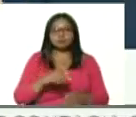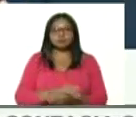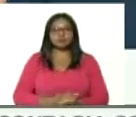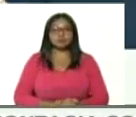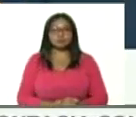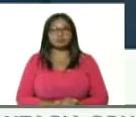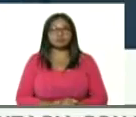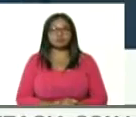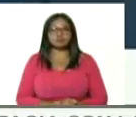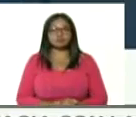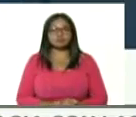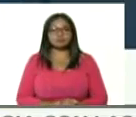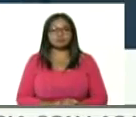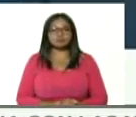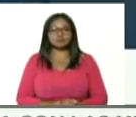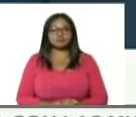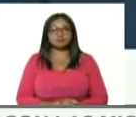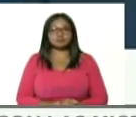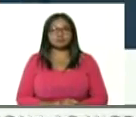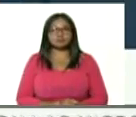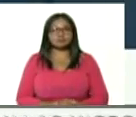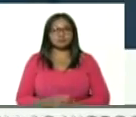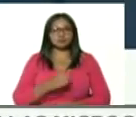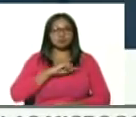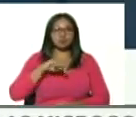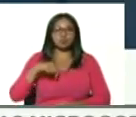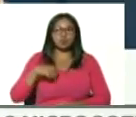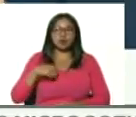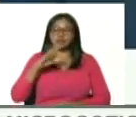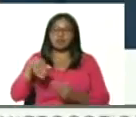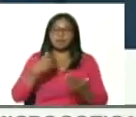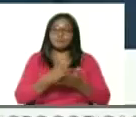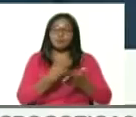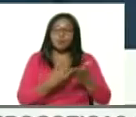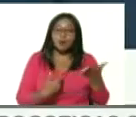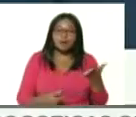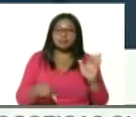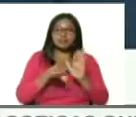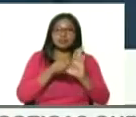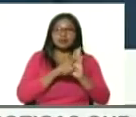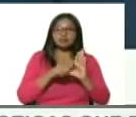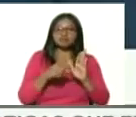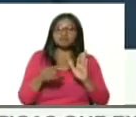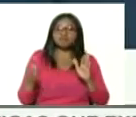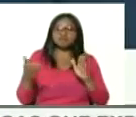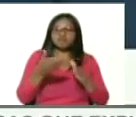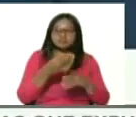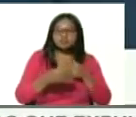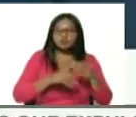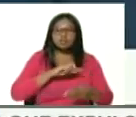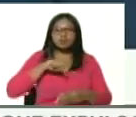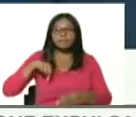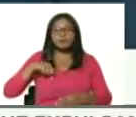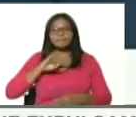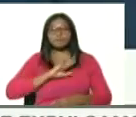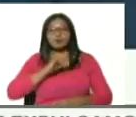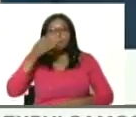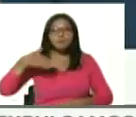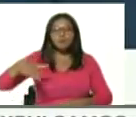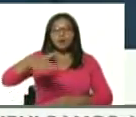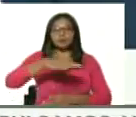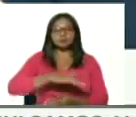porque nuestra propuesta de ley recoge lo que es la construcción de nuestro pueblo. No es